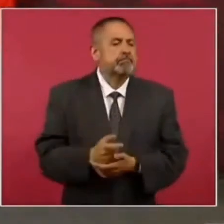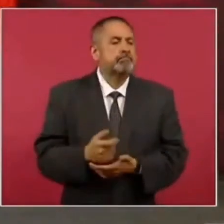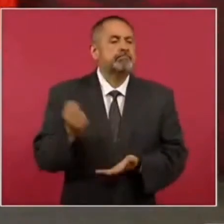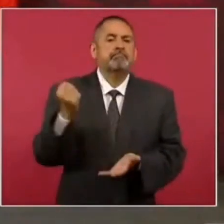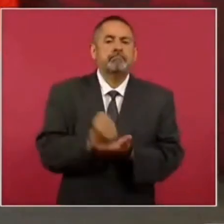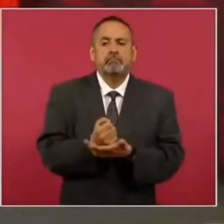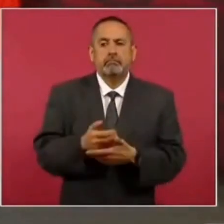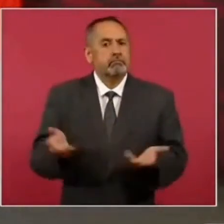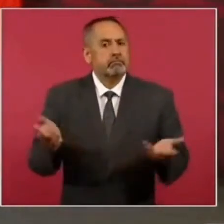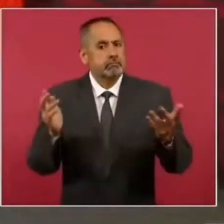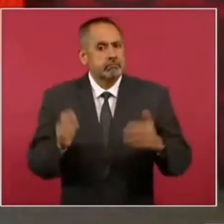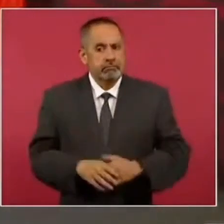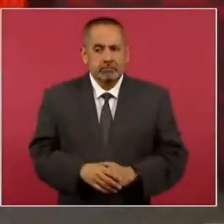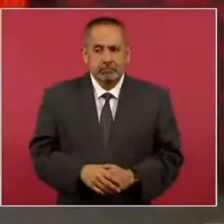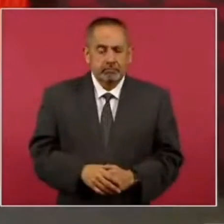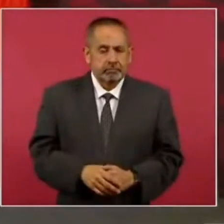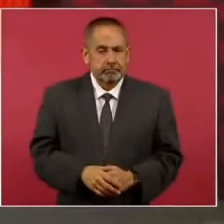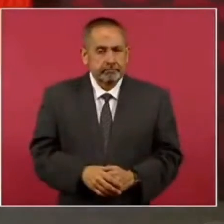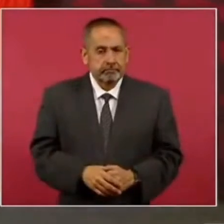del